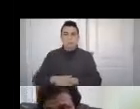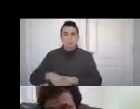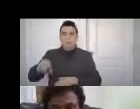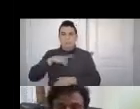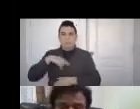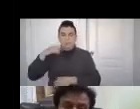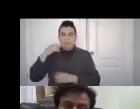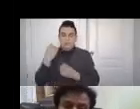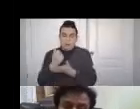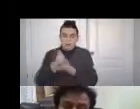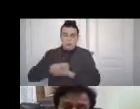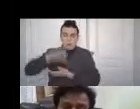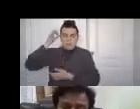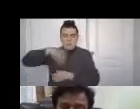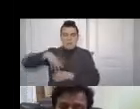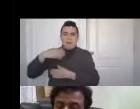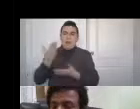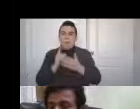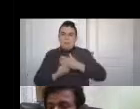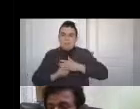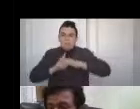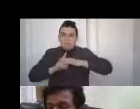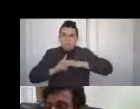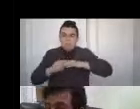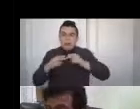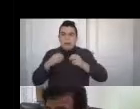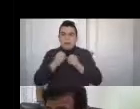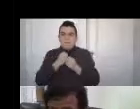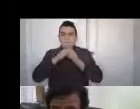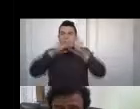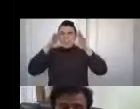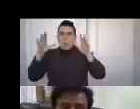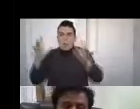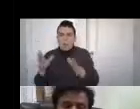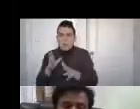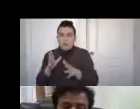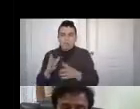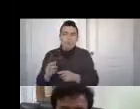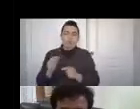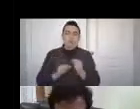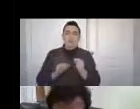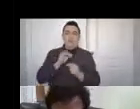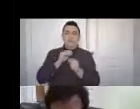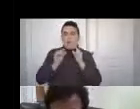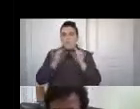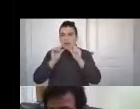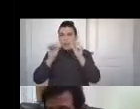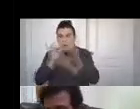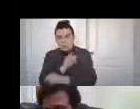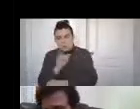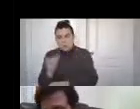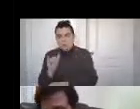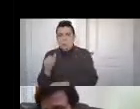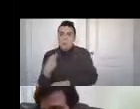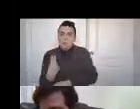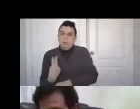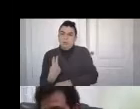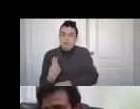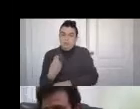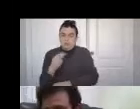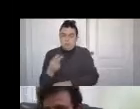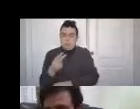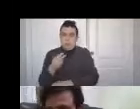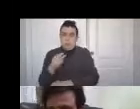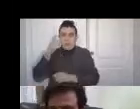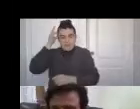virus. Segundo, para generar herramientas diagnósticas. Y tercero, que ustedes deben saberlo porque